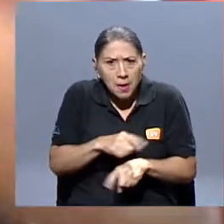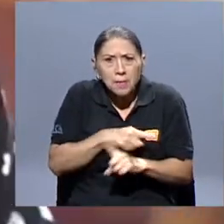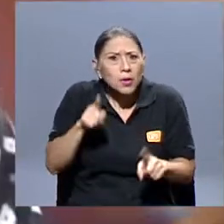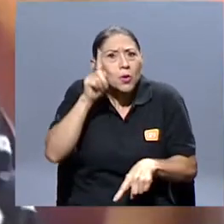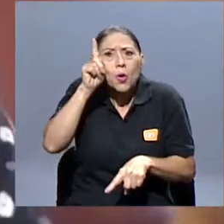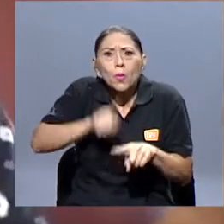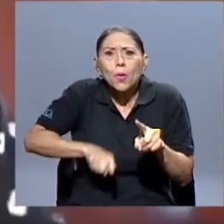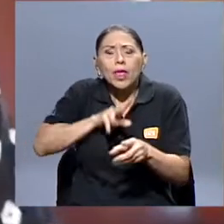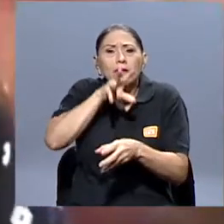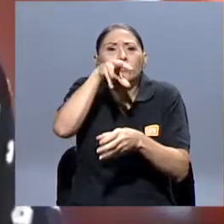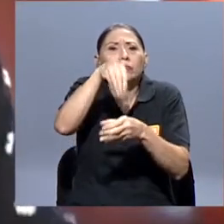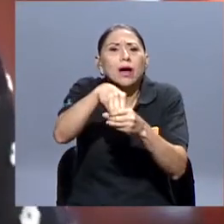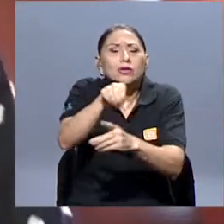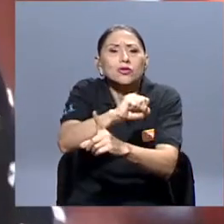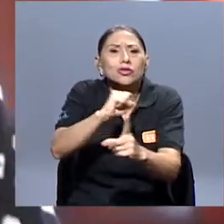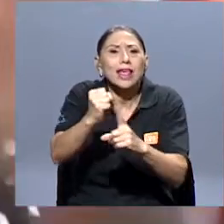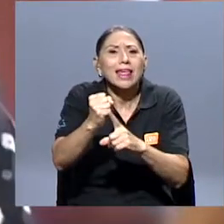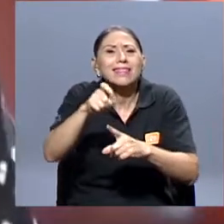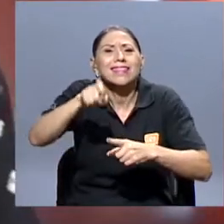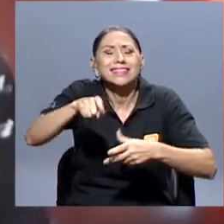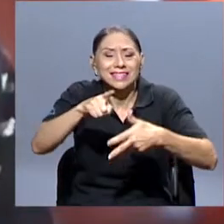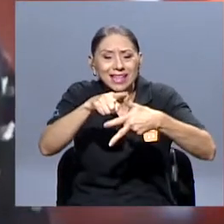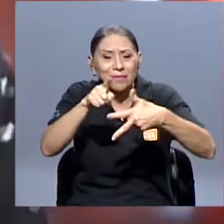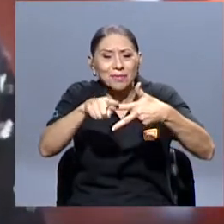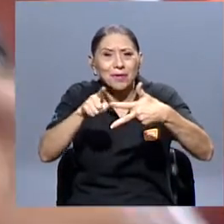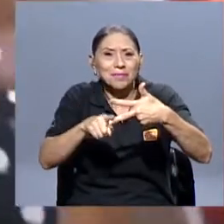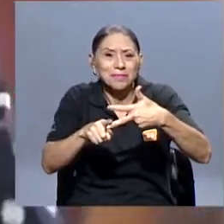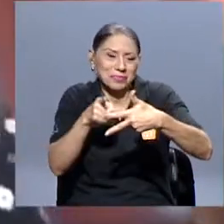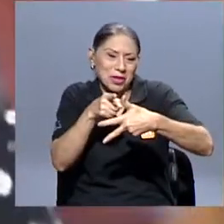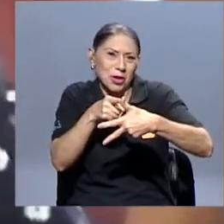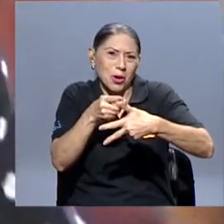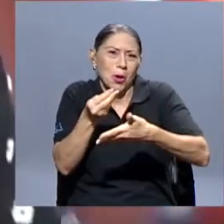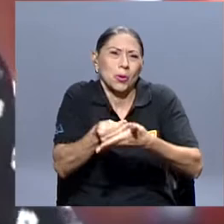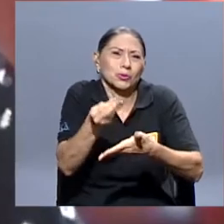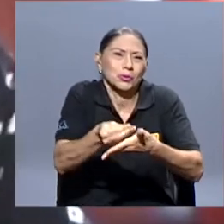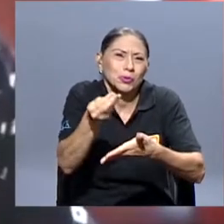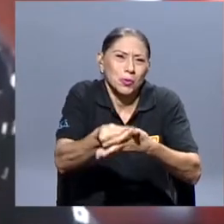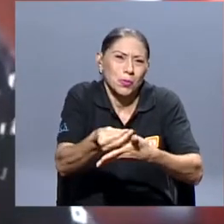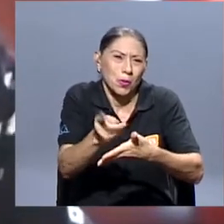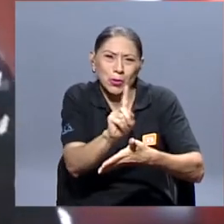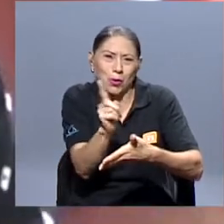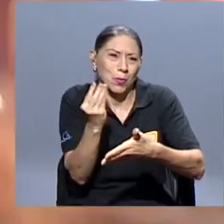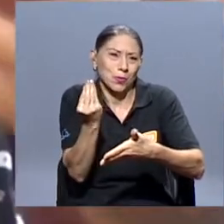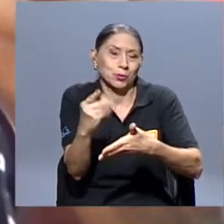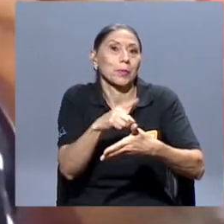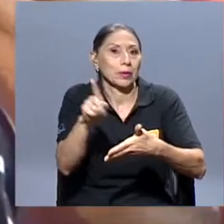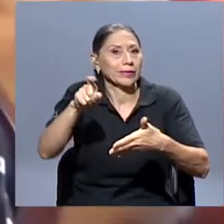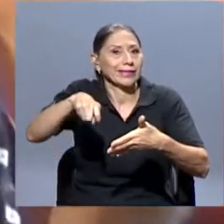porque necesita esas tres actividades, el consumo ojalá no tanto, pero lo necesita.